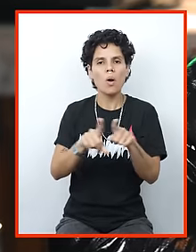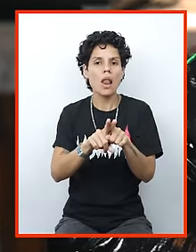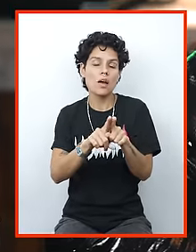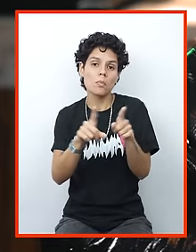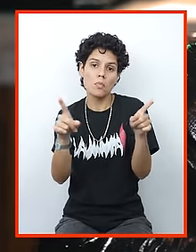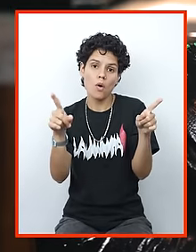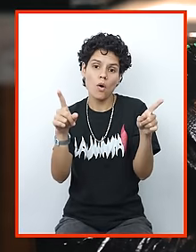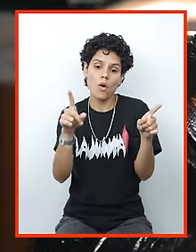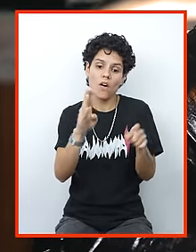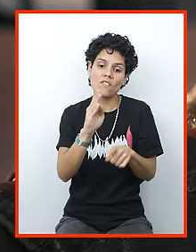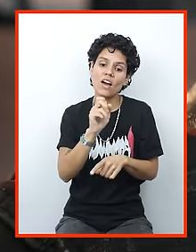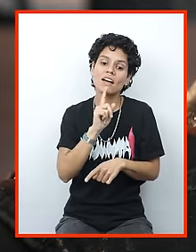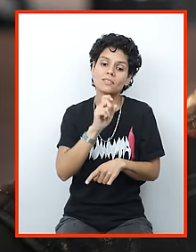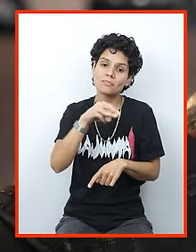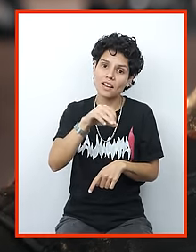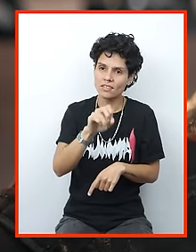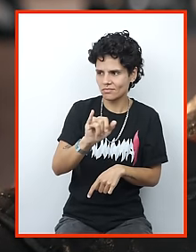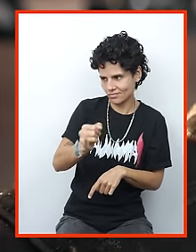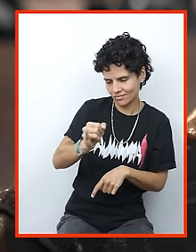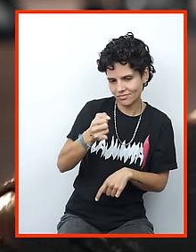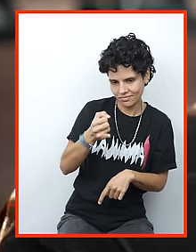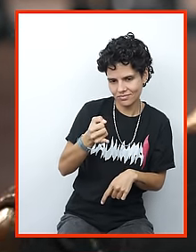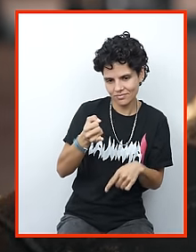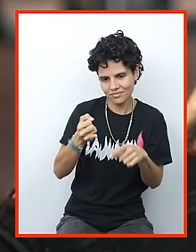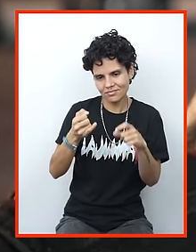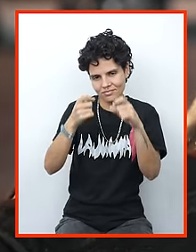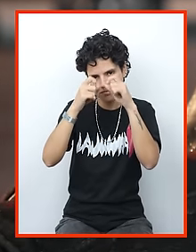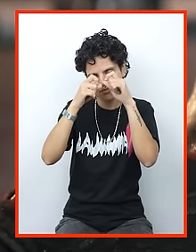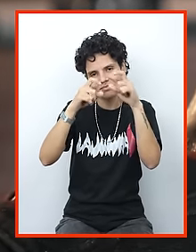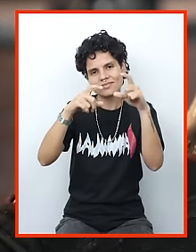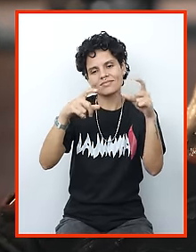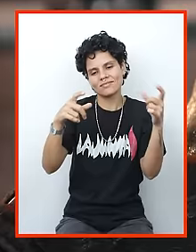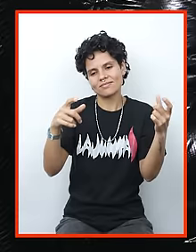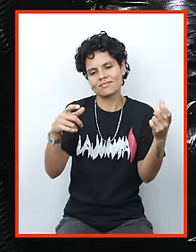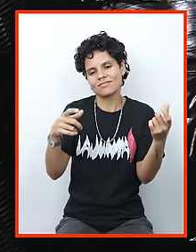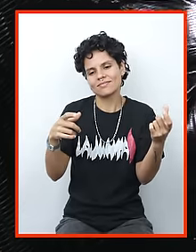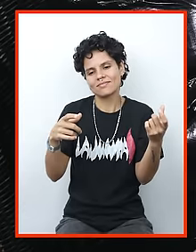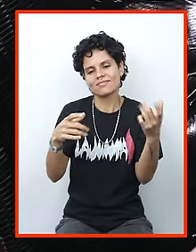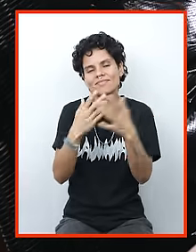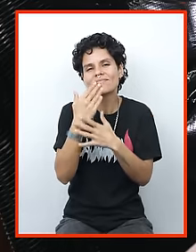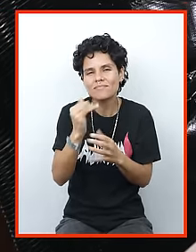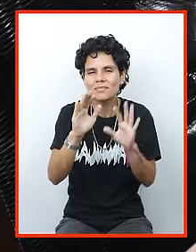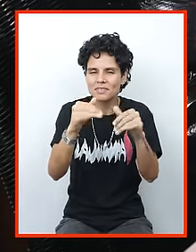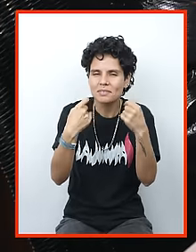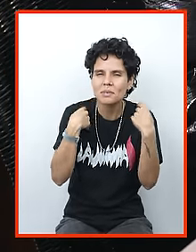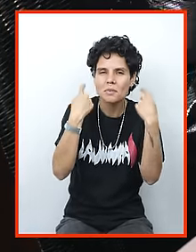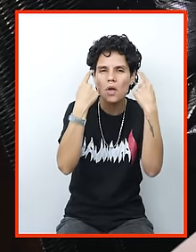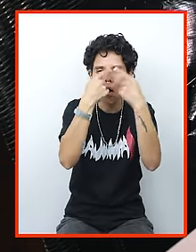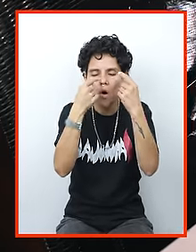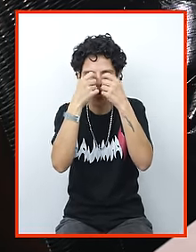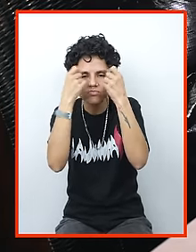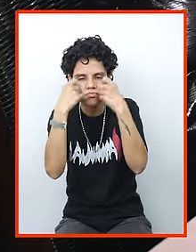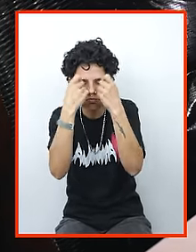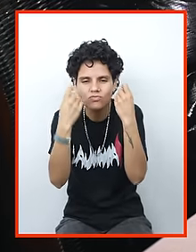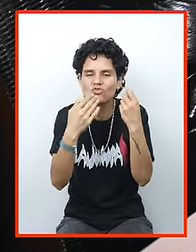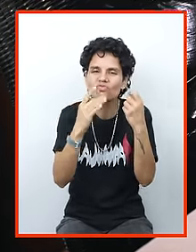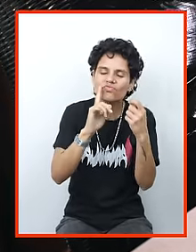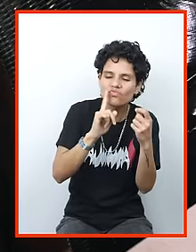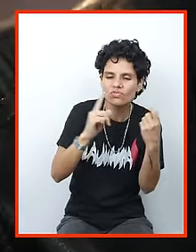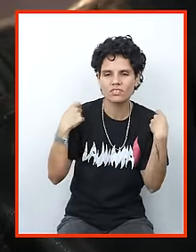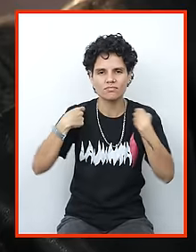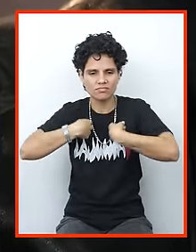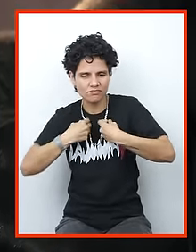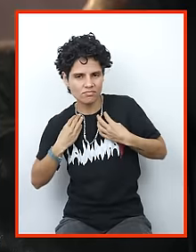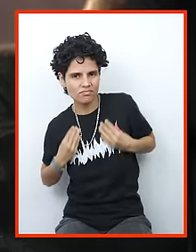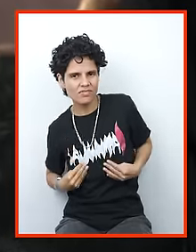¿Onda Batman así? ¿Cómo? Claro, sí, esa es una de las refes que tengo, sí, Batman de Robert Pattinson, como claro. Esa estética con los ojos pintados, la bomber